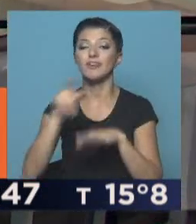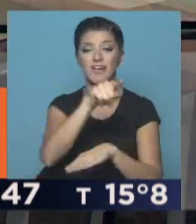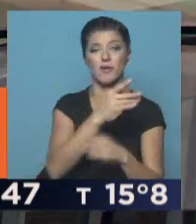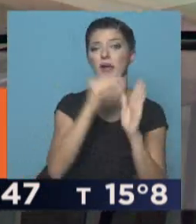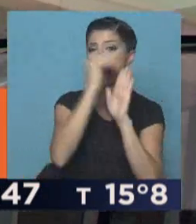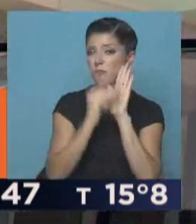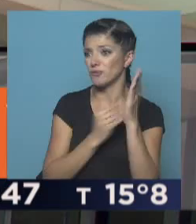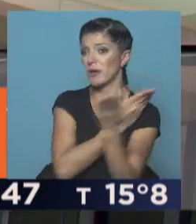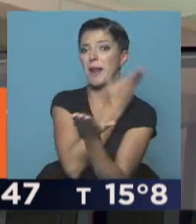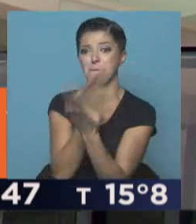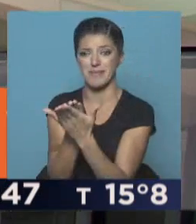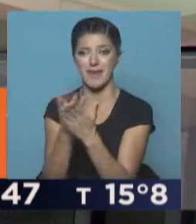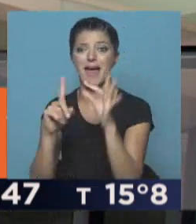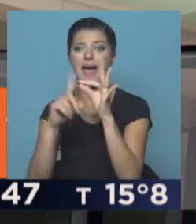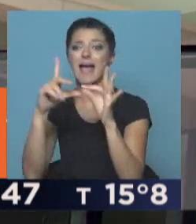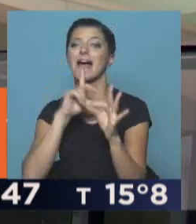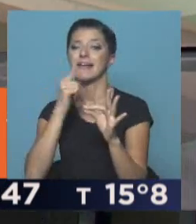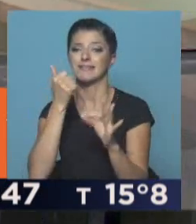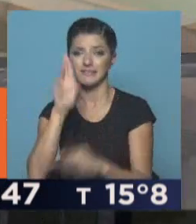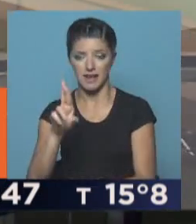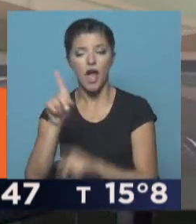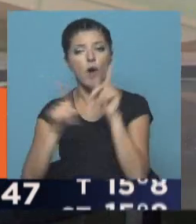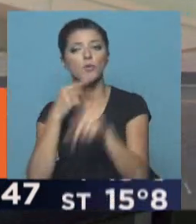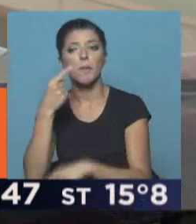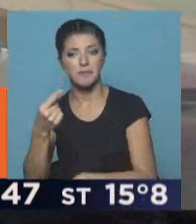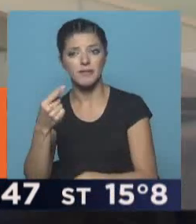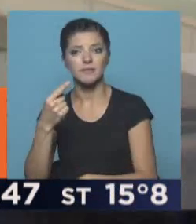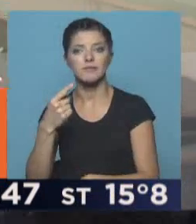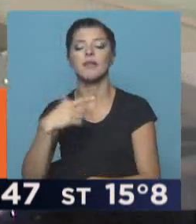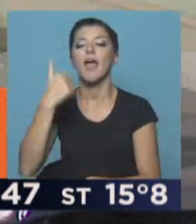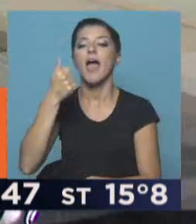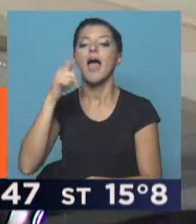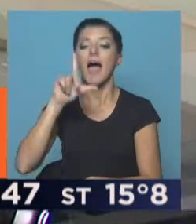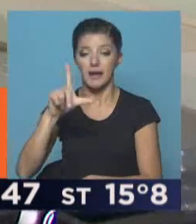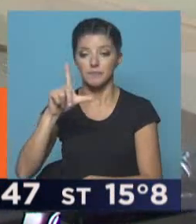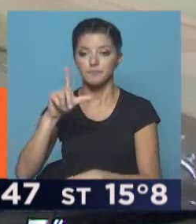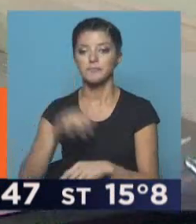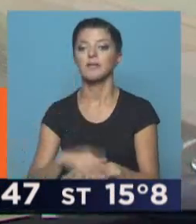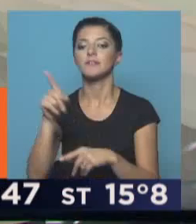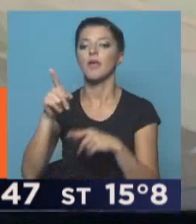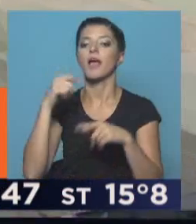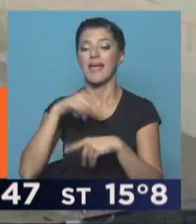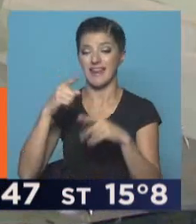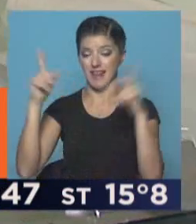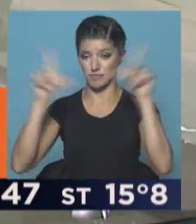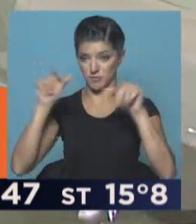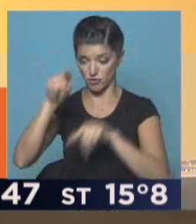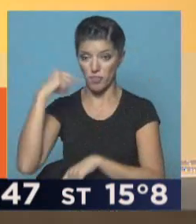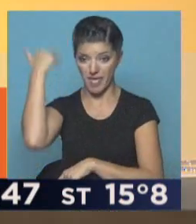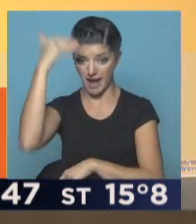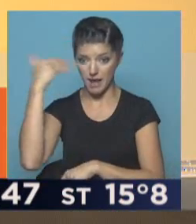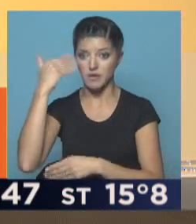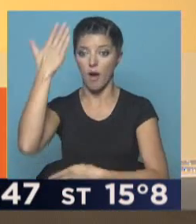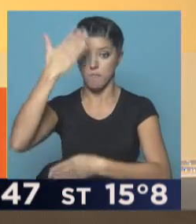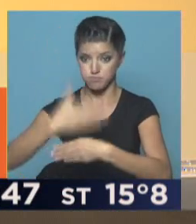a Qatar los vecinos, y es el pedido de que cierre Al Jazeera, la cadena de televisión árabe que hoy